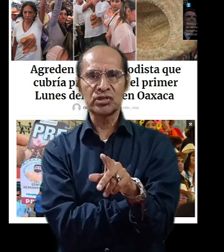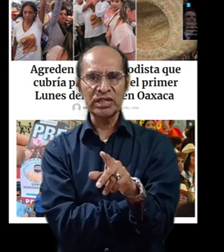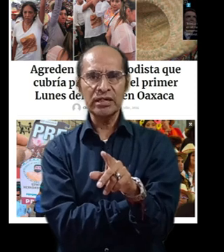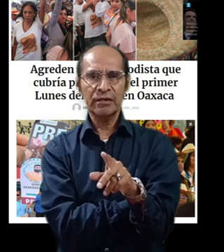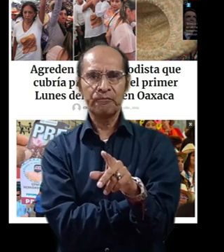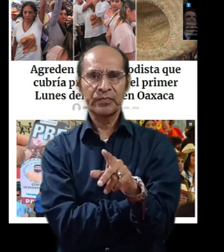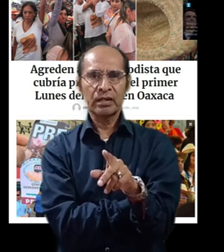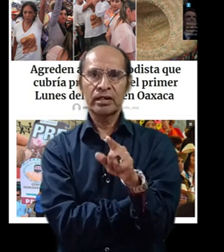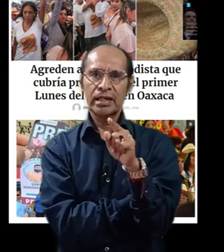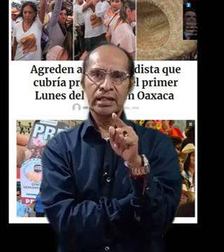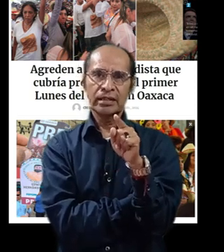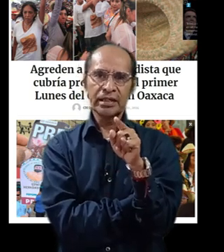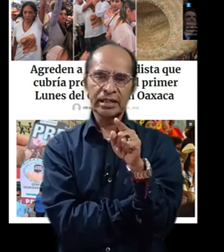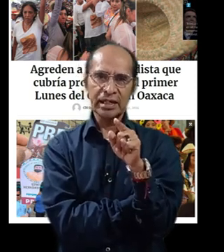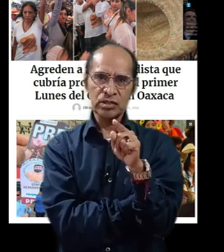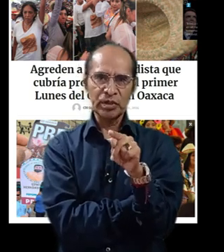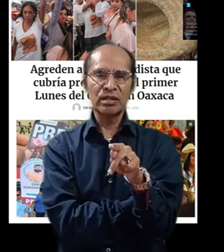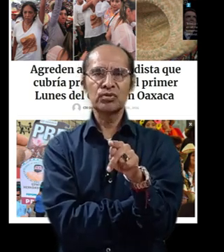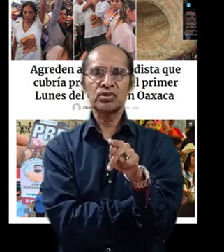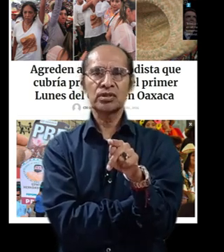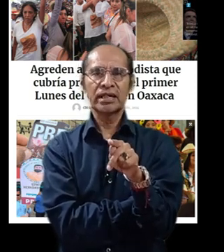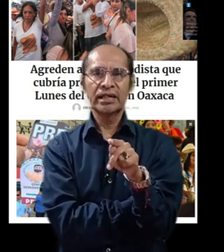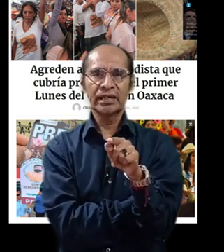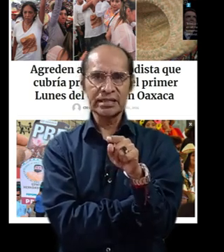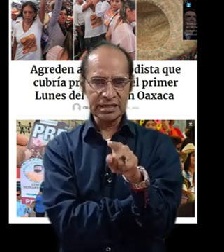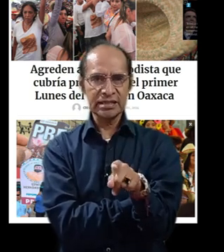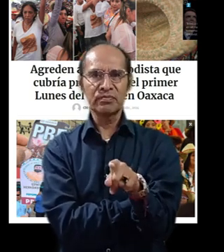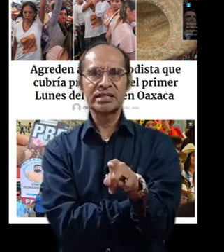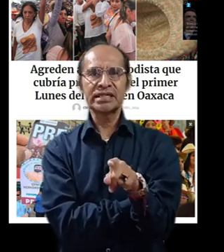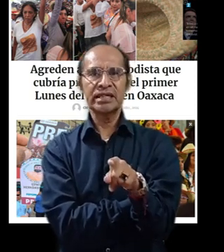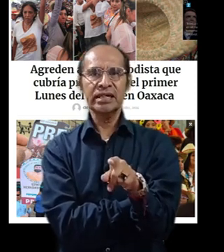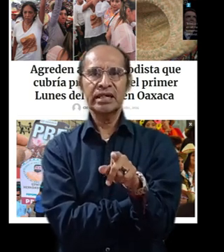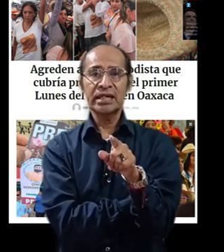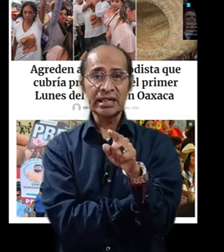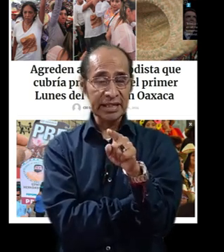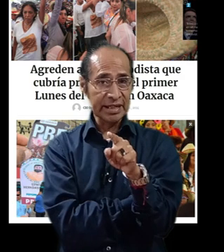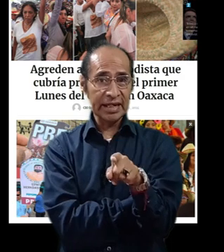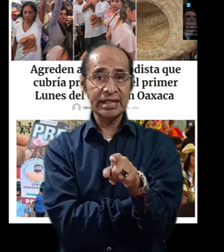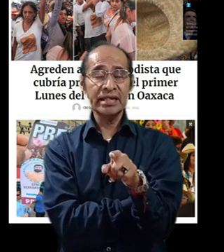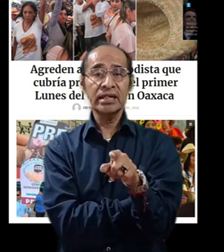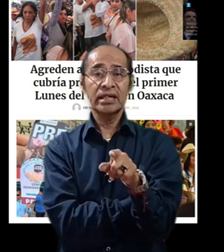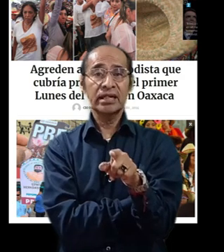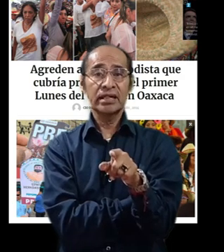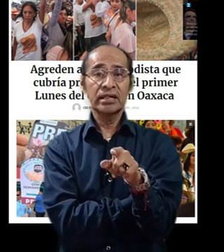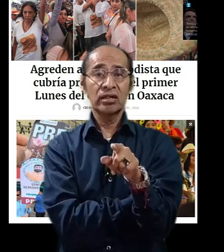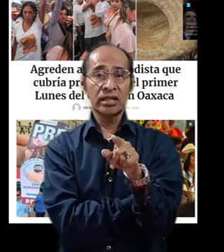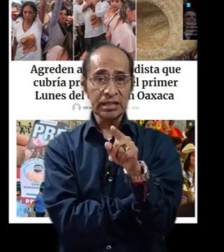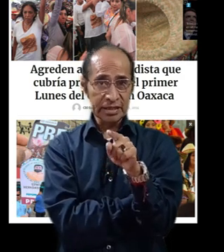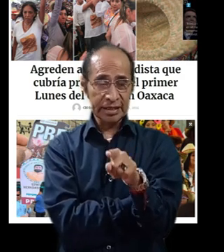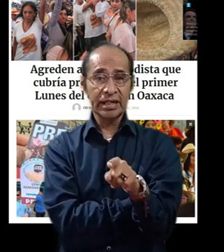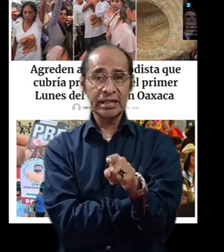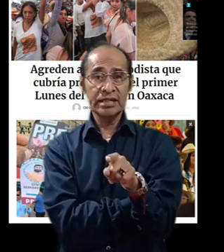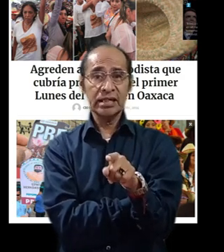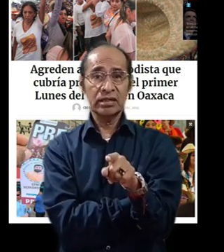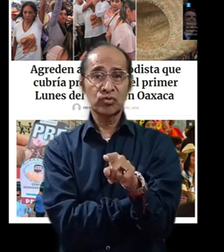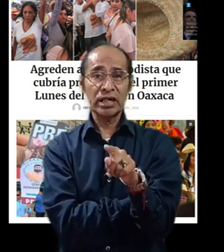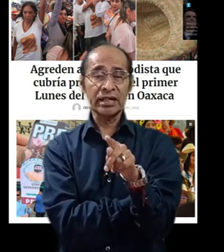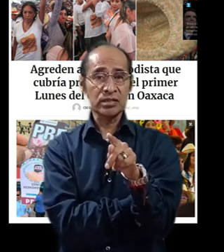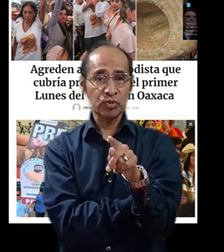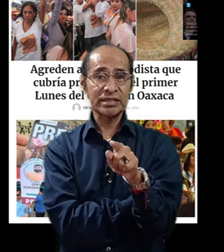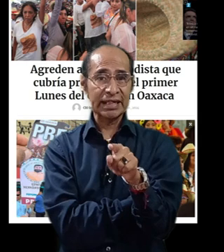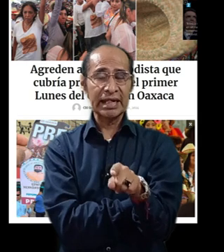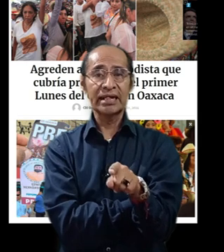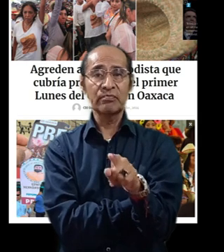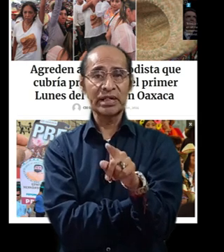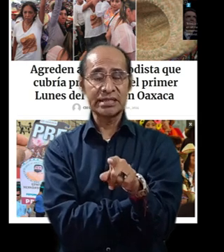asociación civil de que Esperamos que sí se investigue y de que haya y de que ha ella